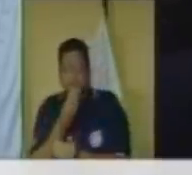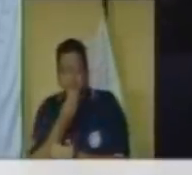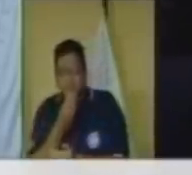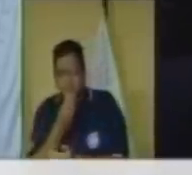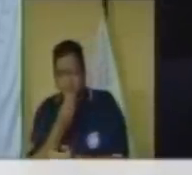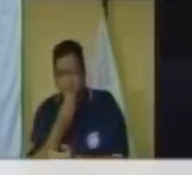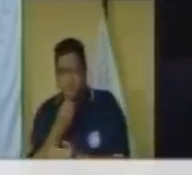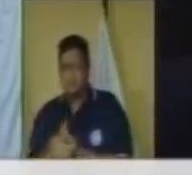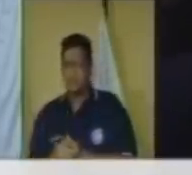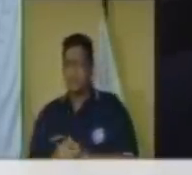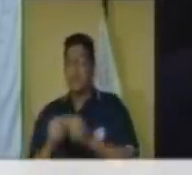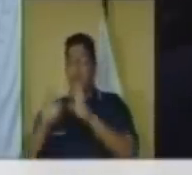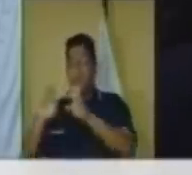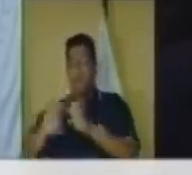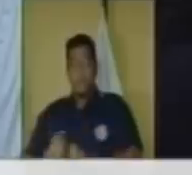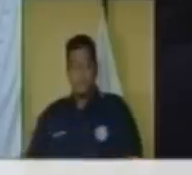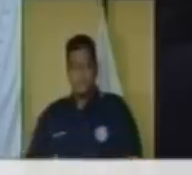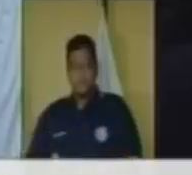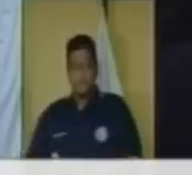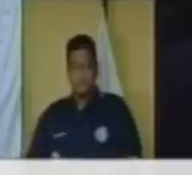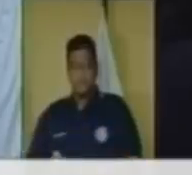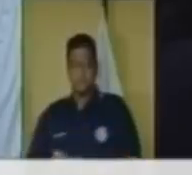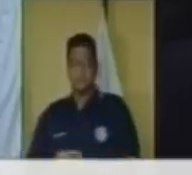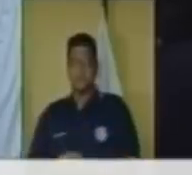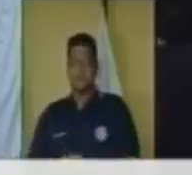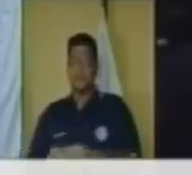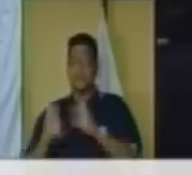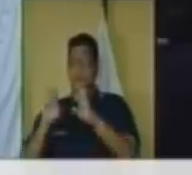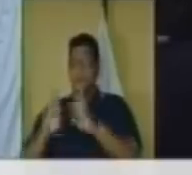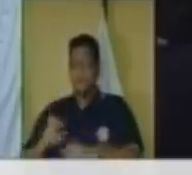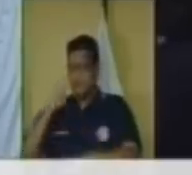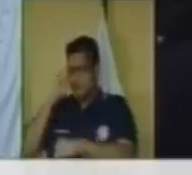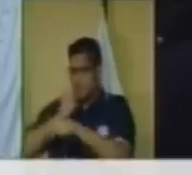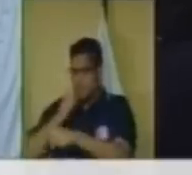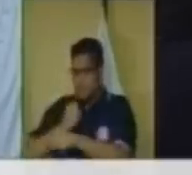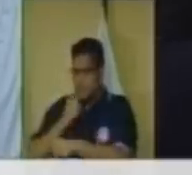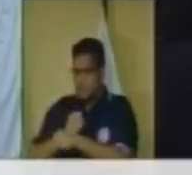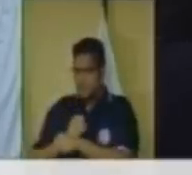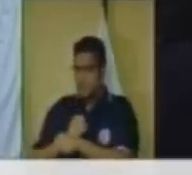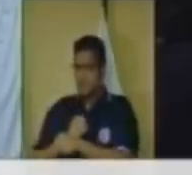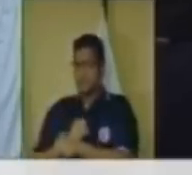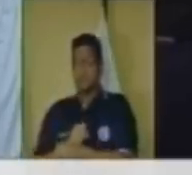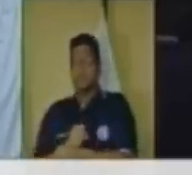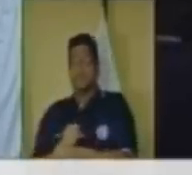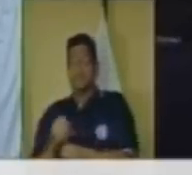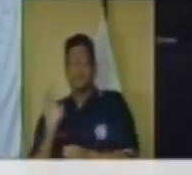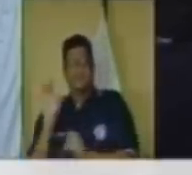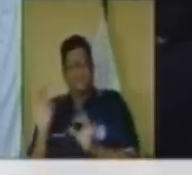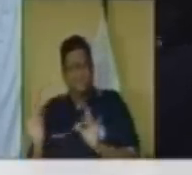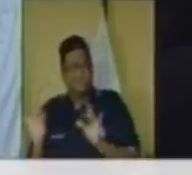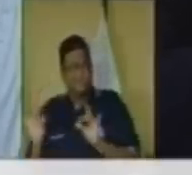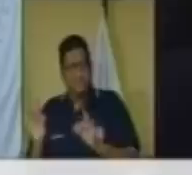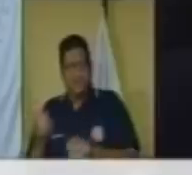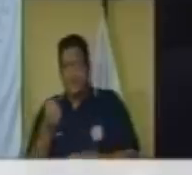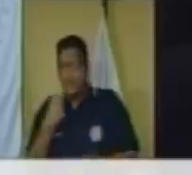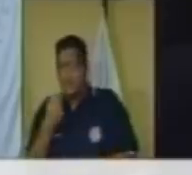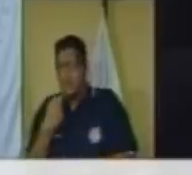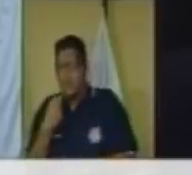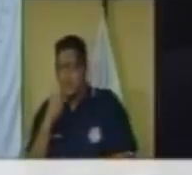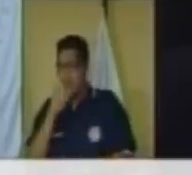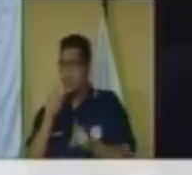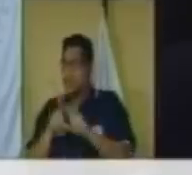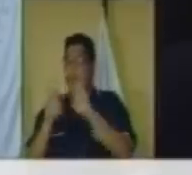tratamiento de quimioterapia o radioterapia trabajen desde su casa, al igual que las personas que padecen de